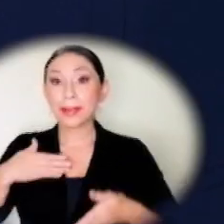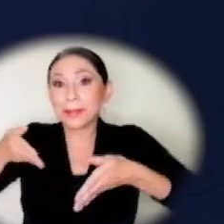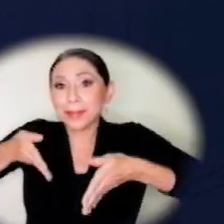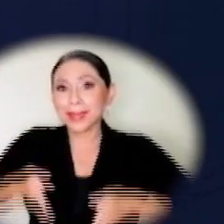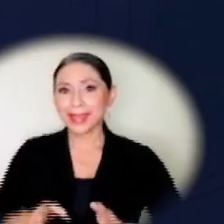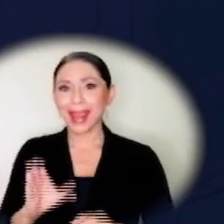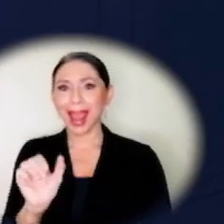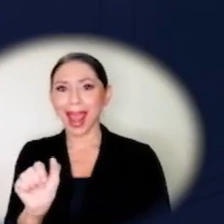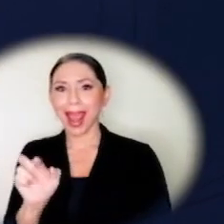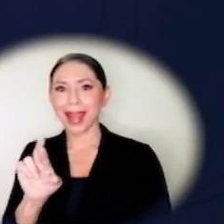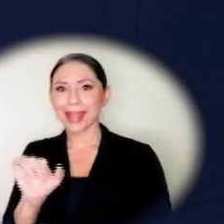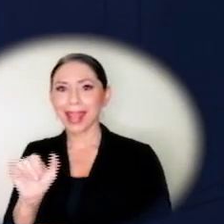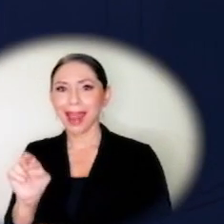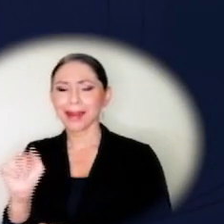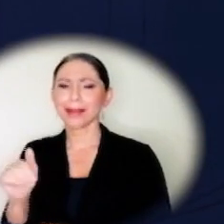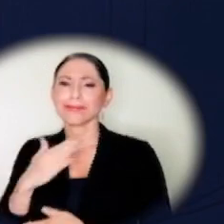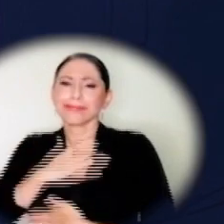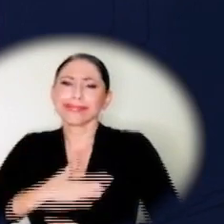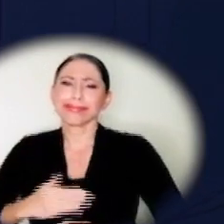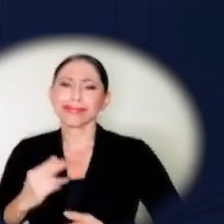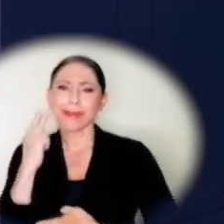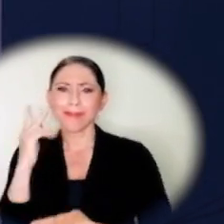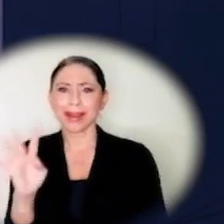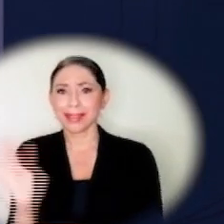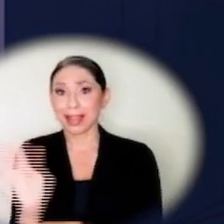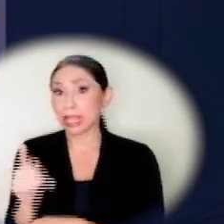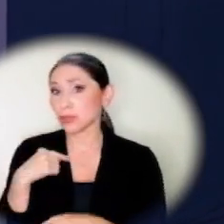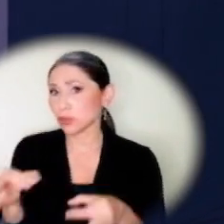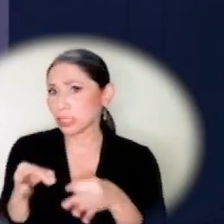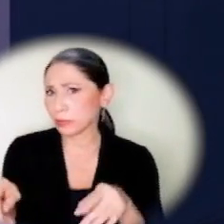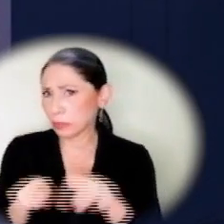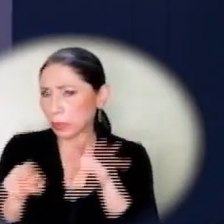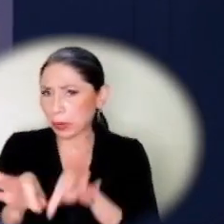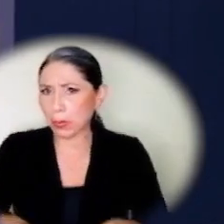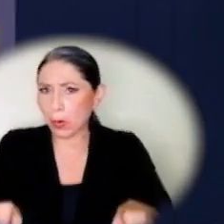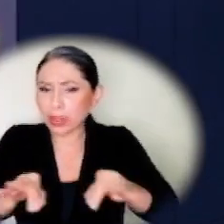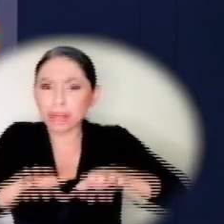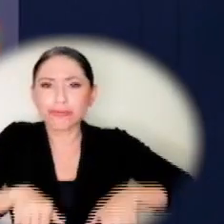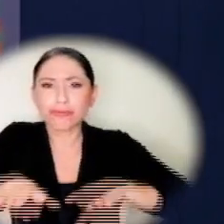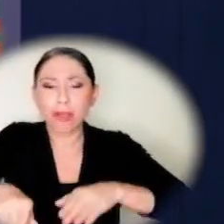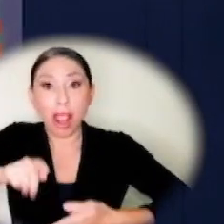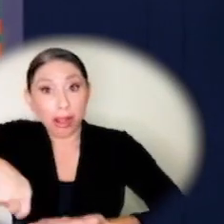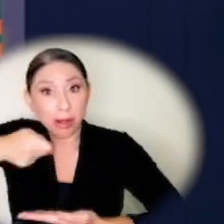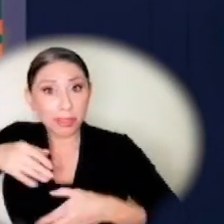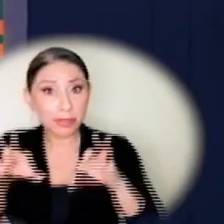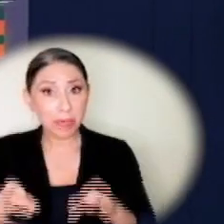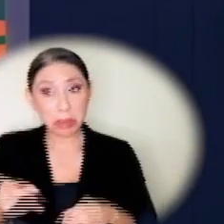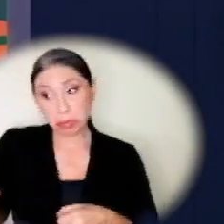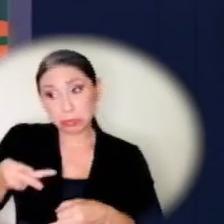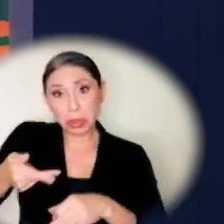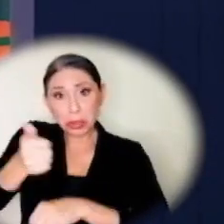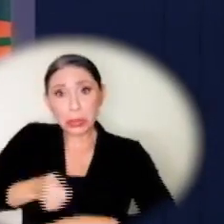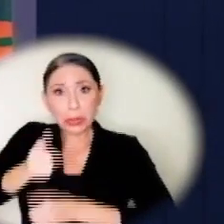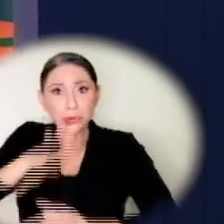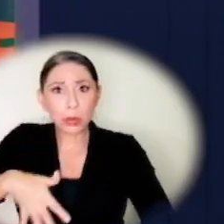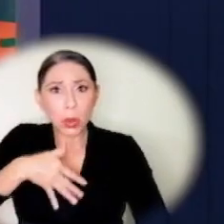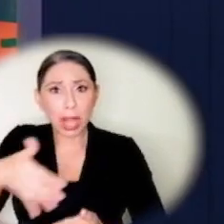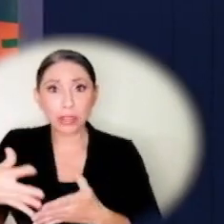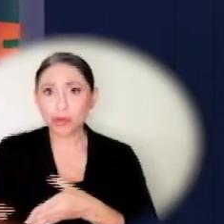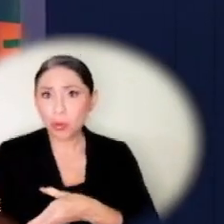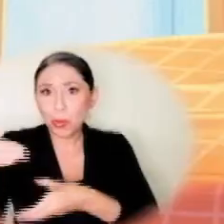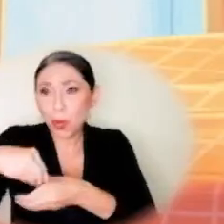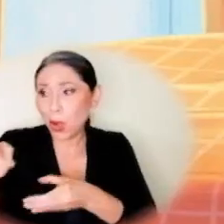Mi hija Ariana disfruta mucho ver tele y le explico la importancia de también descansar y alimentarse bien por eso definimos horarios tomando en